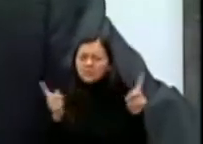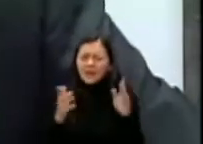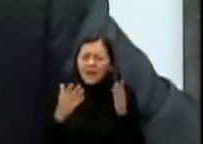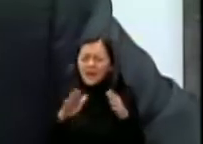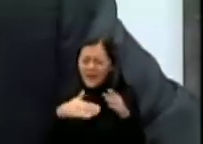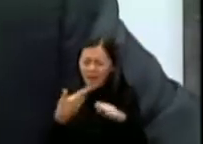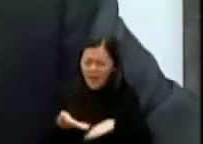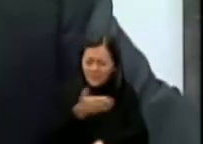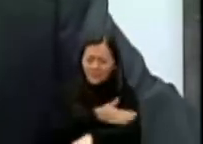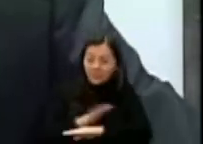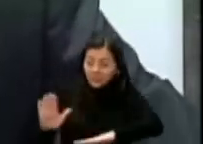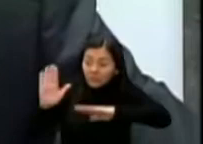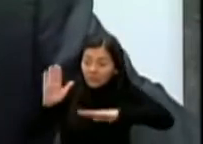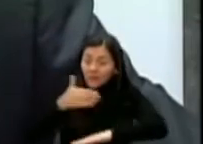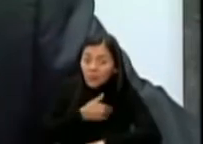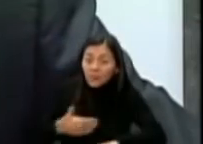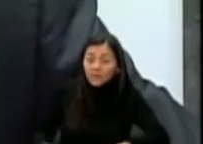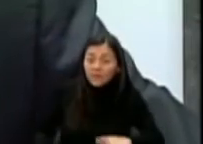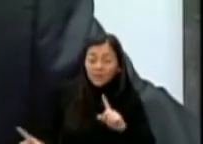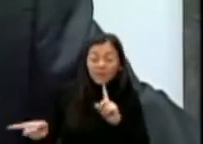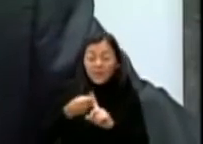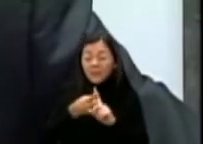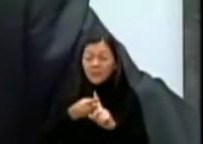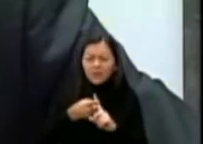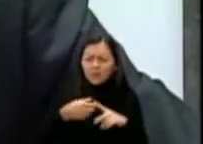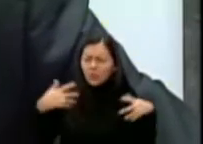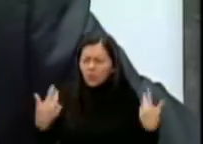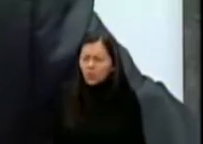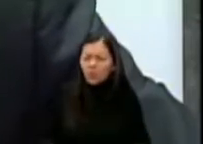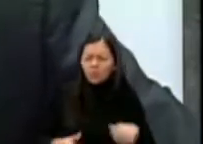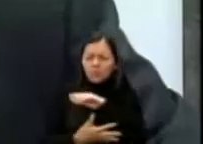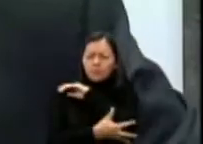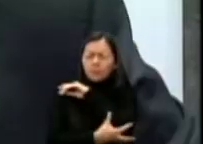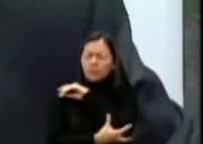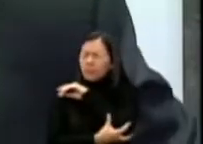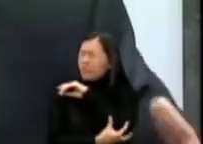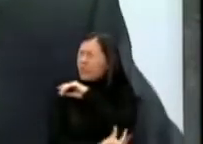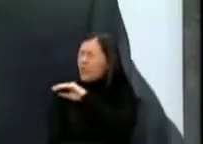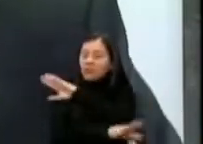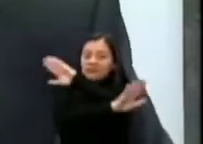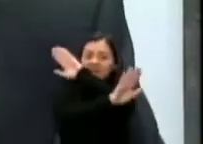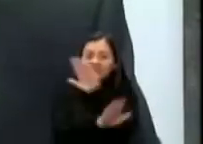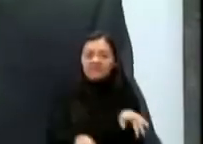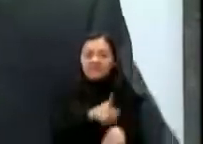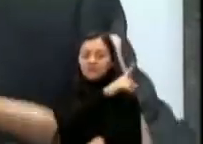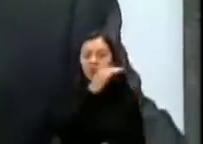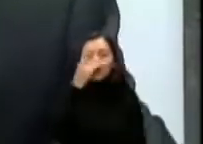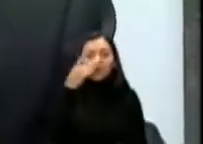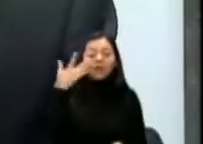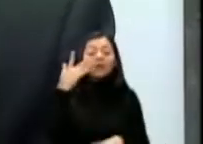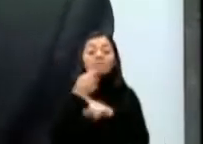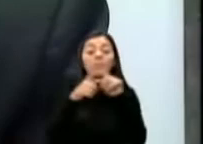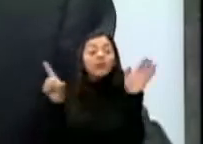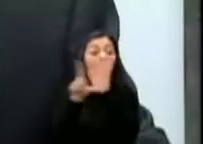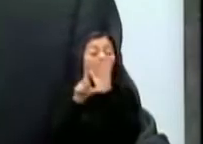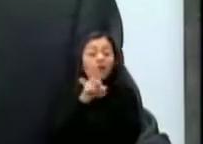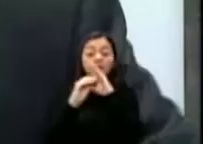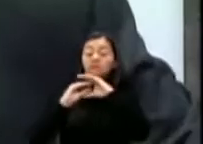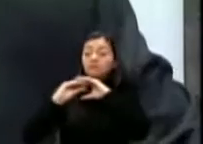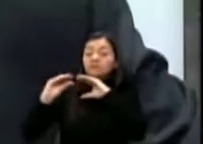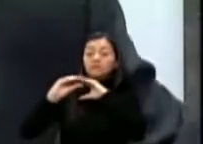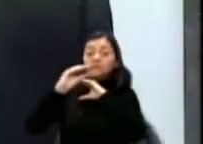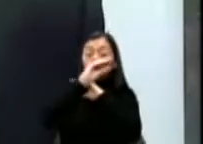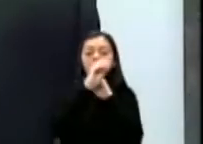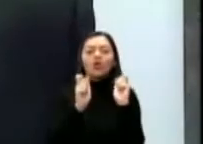pobreza extrema lamo de pobreza ya un instante ahora que hablamos de igualdad y de equidad y de leyes que buscan precisamente redistribuir riqueza generar